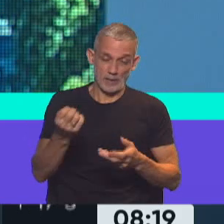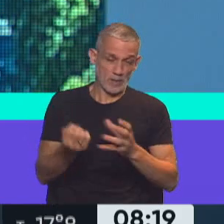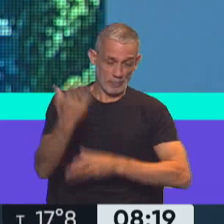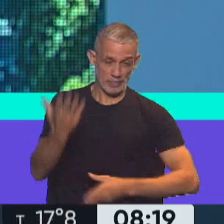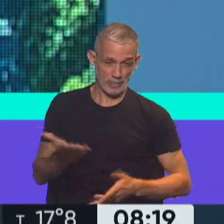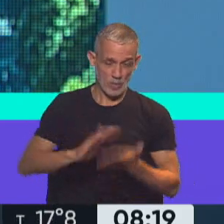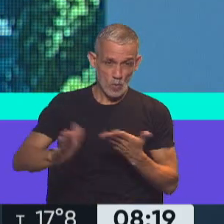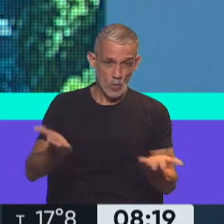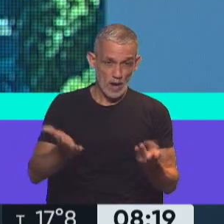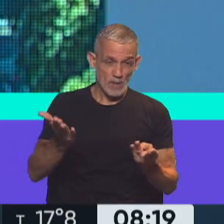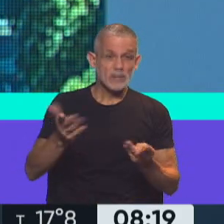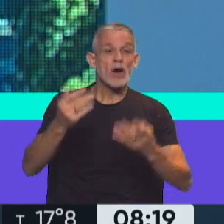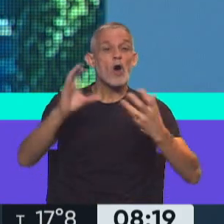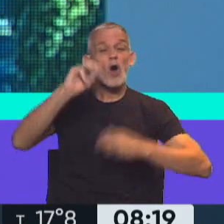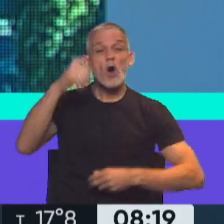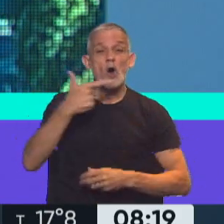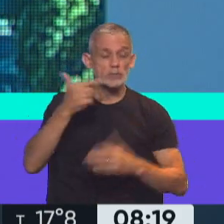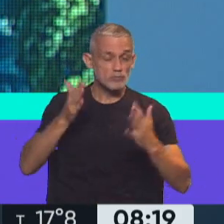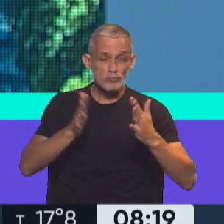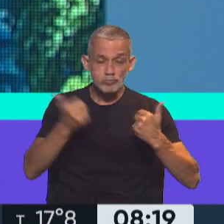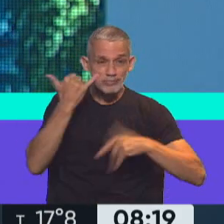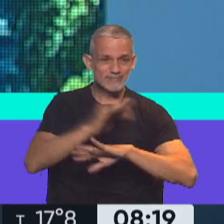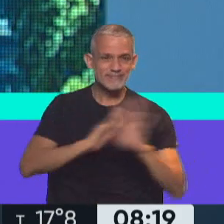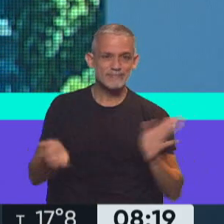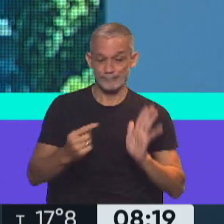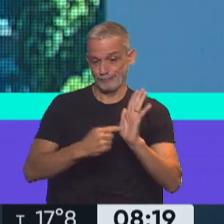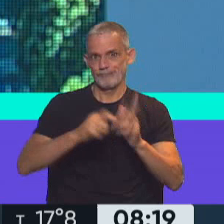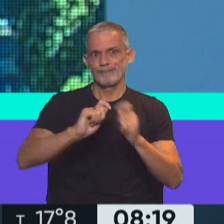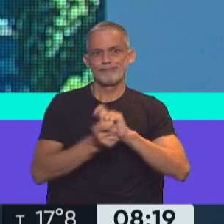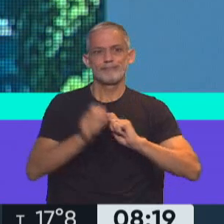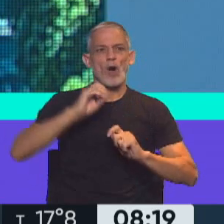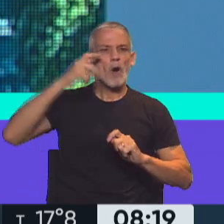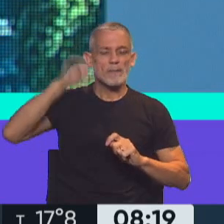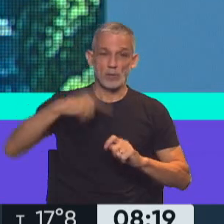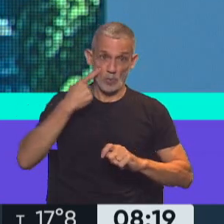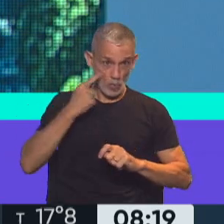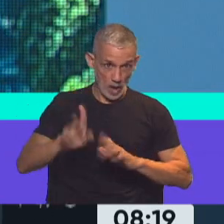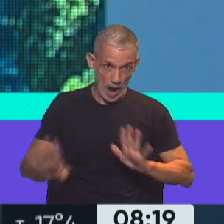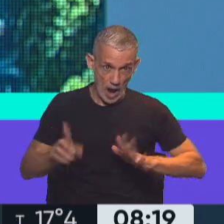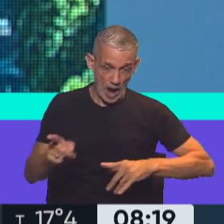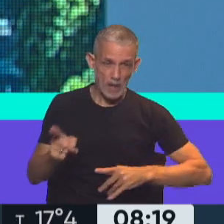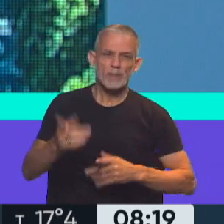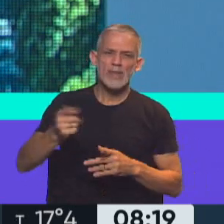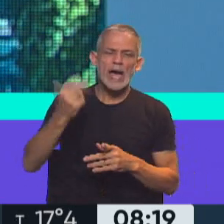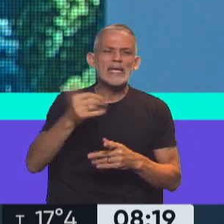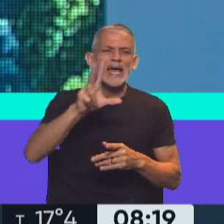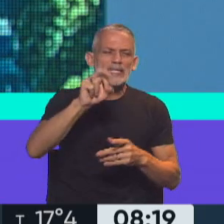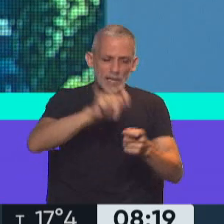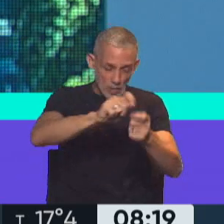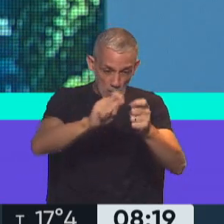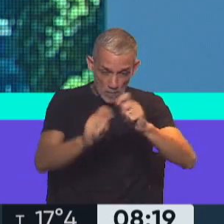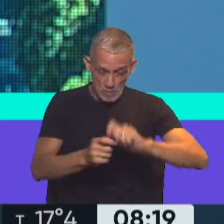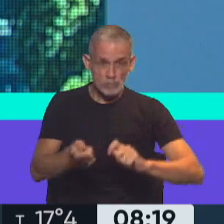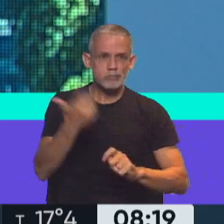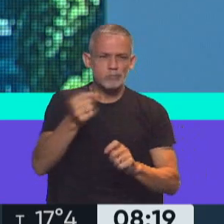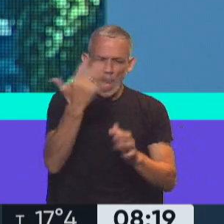y rápidamente la Organización Mundial de la Salud la declaró como una variante de preocupación. Tiene más de 30 mutaciones y algunas